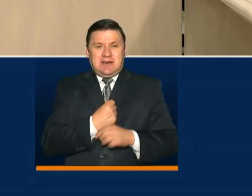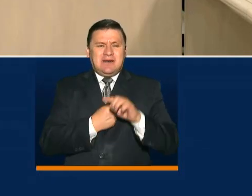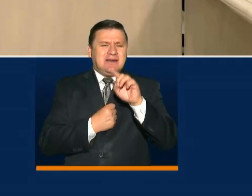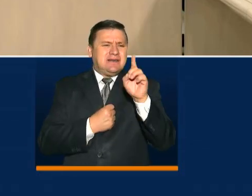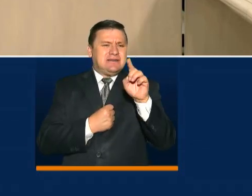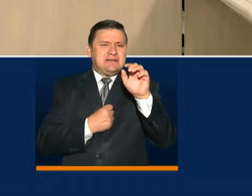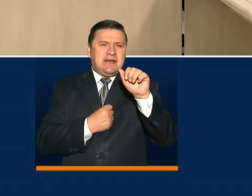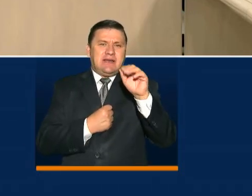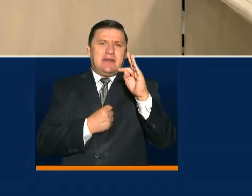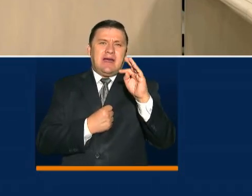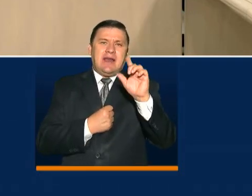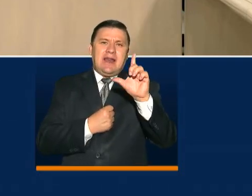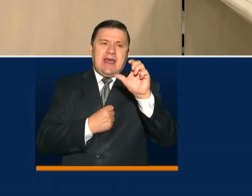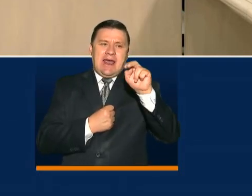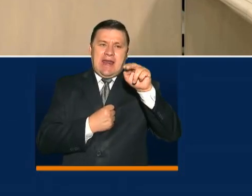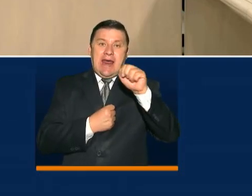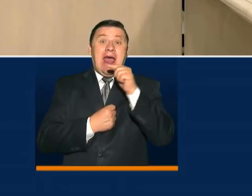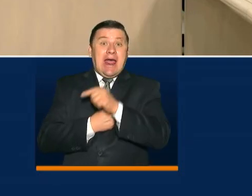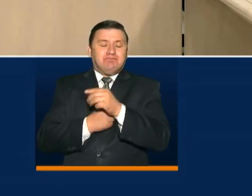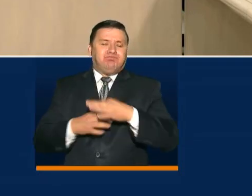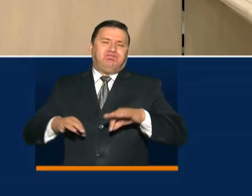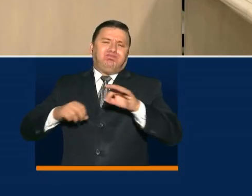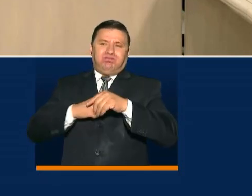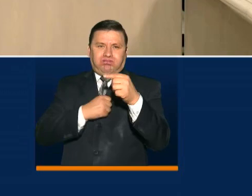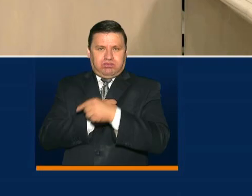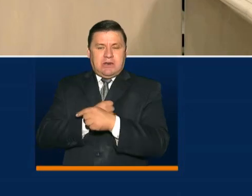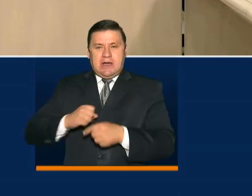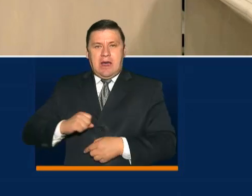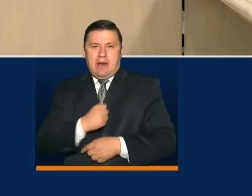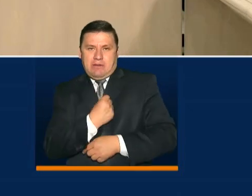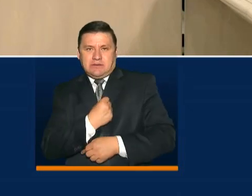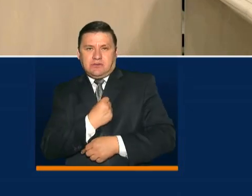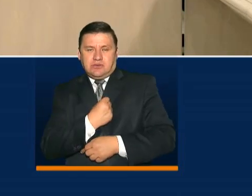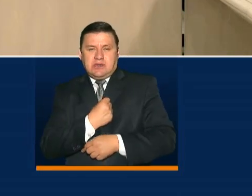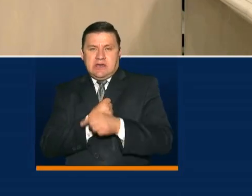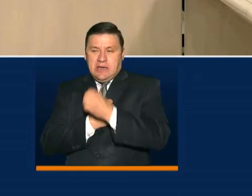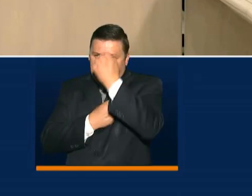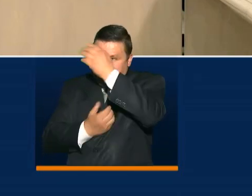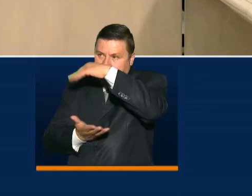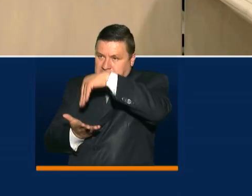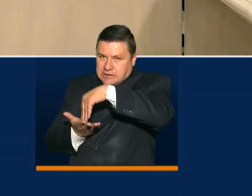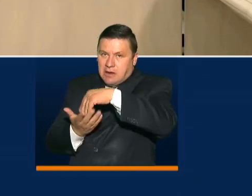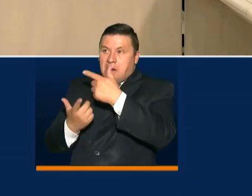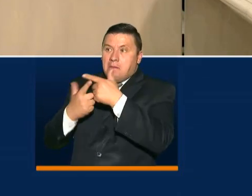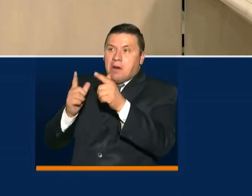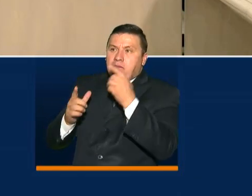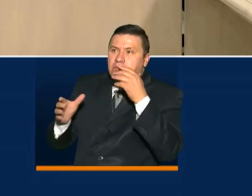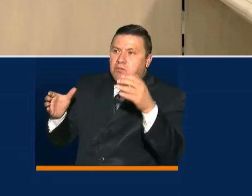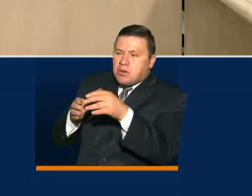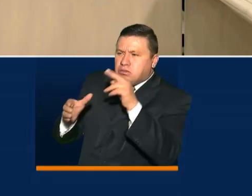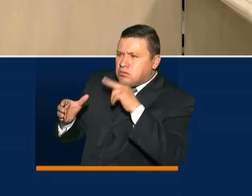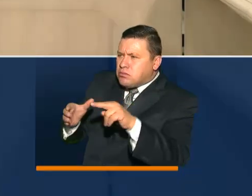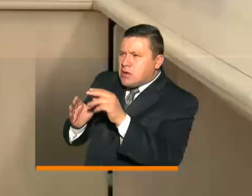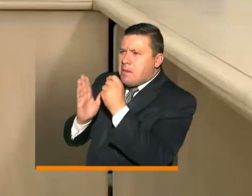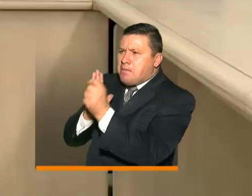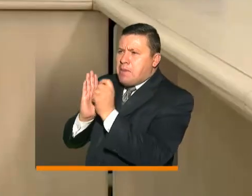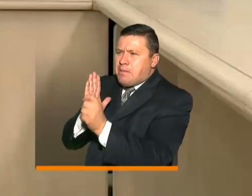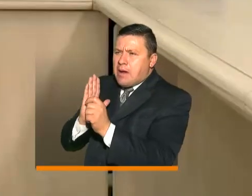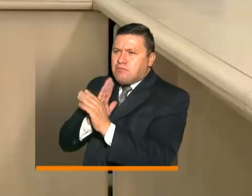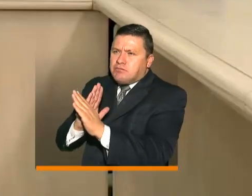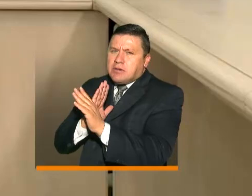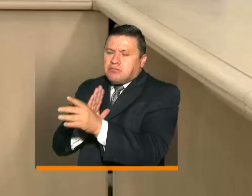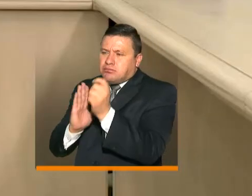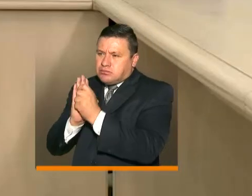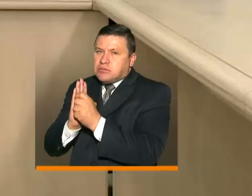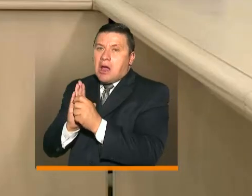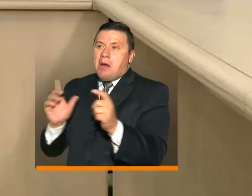Elena, donde ya se generó una liberación y un traslado a la central de Cabaza, y todo un plan de contingencia muy bien